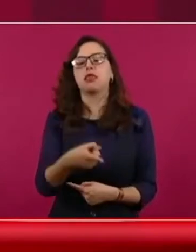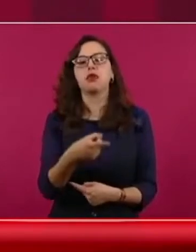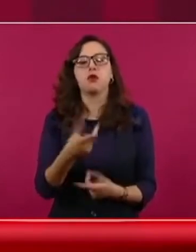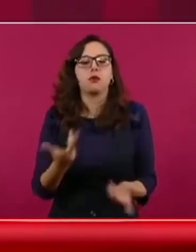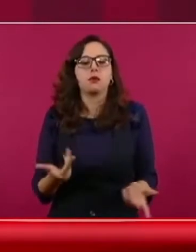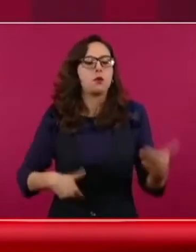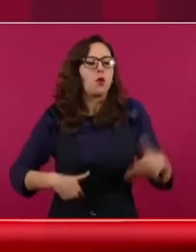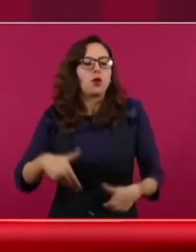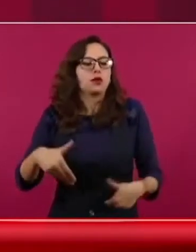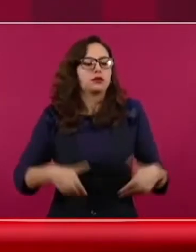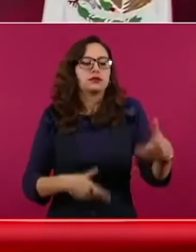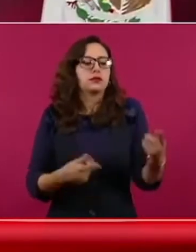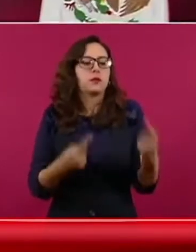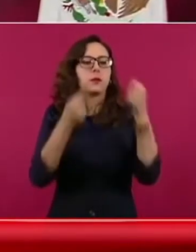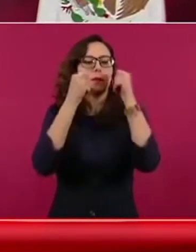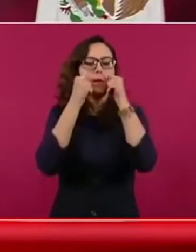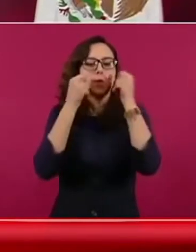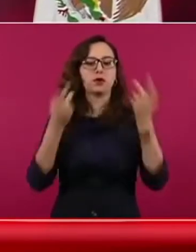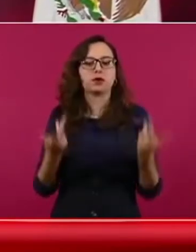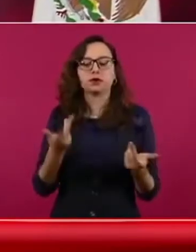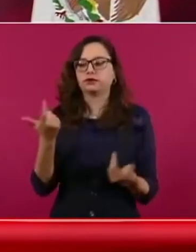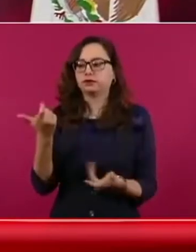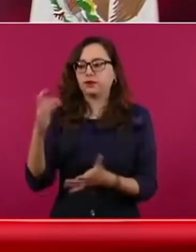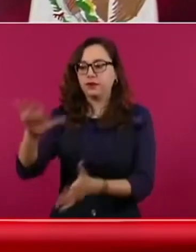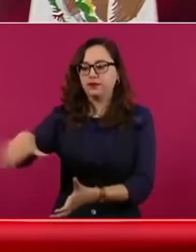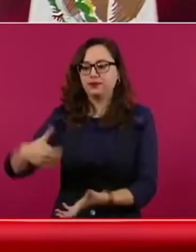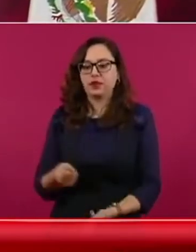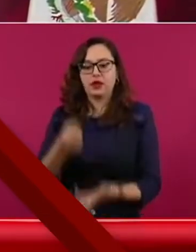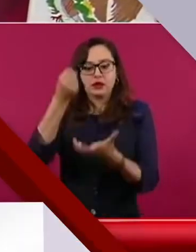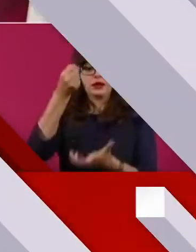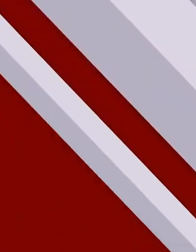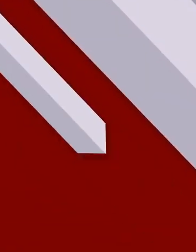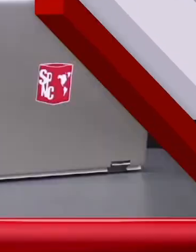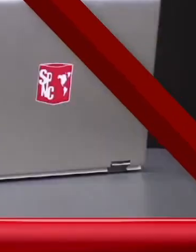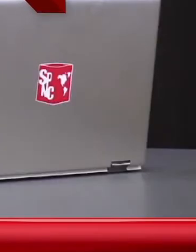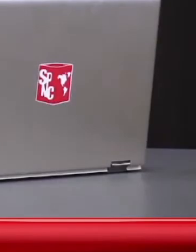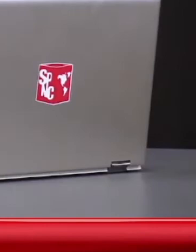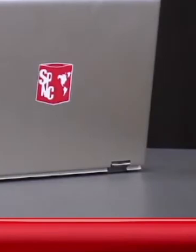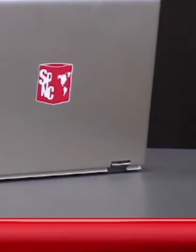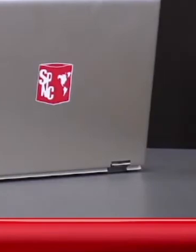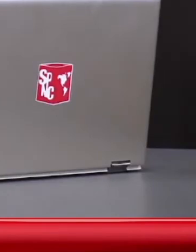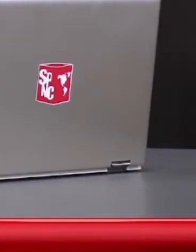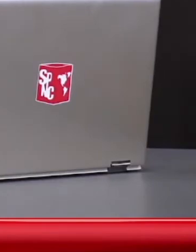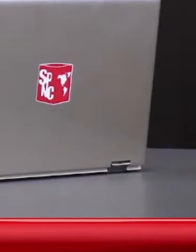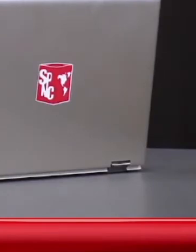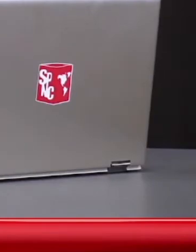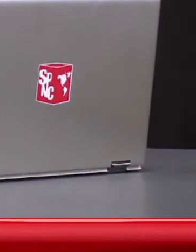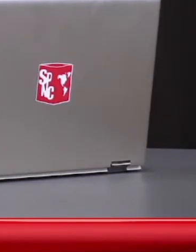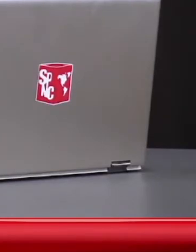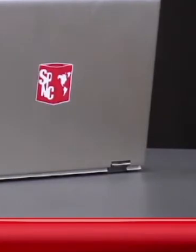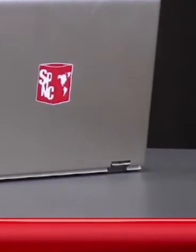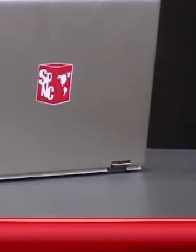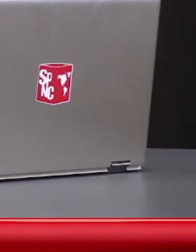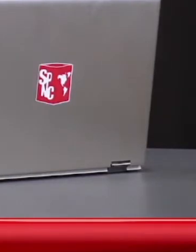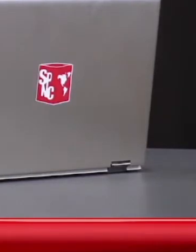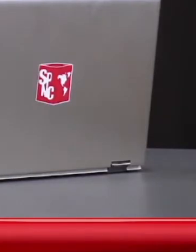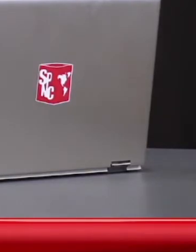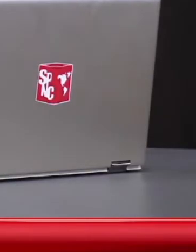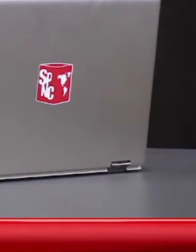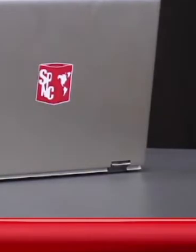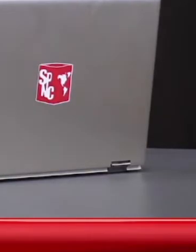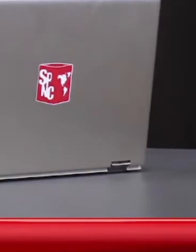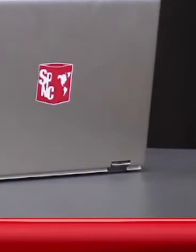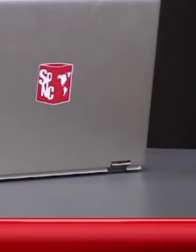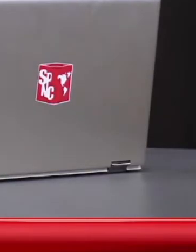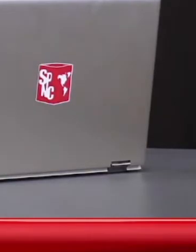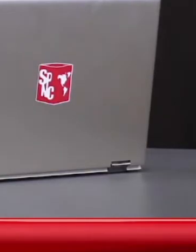que lo destinen los estados a tapar baches. Como lo dijo el presidente, los del